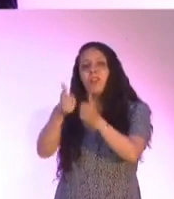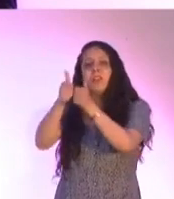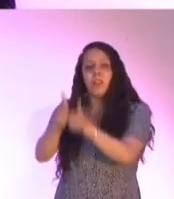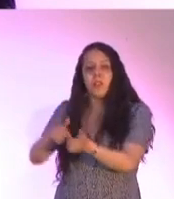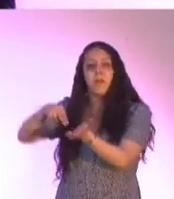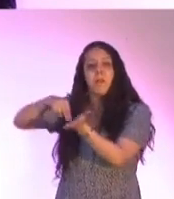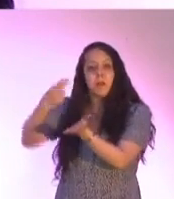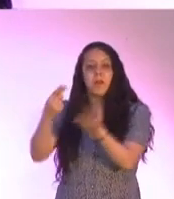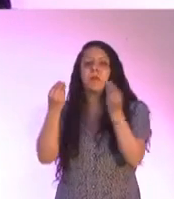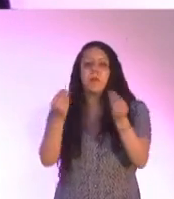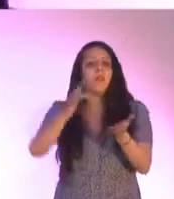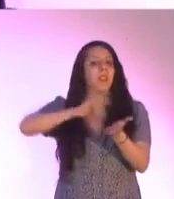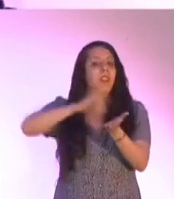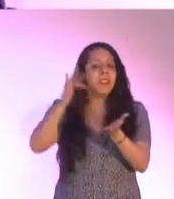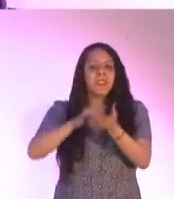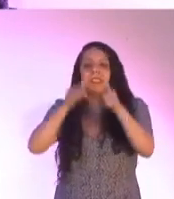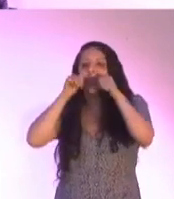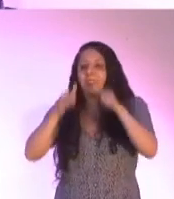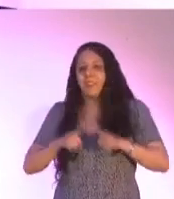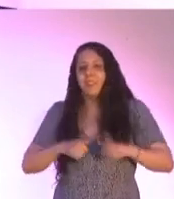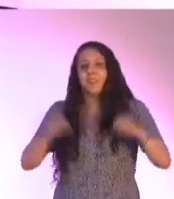todos por venir a escucharnos